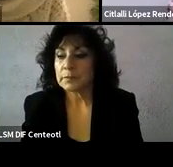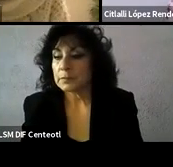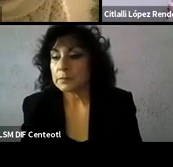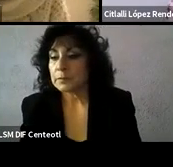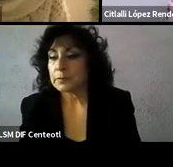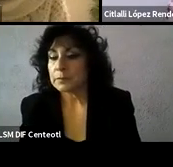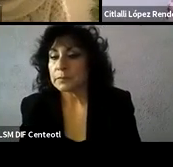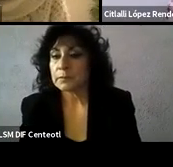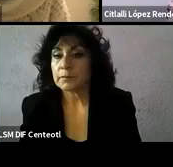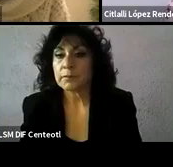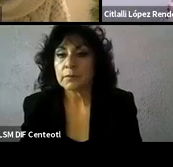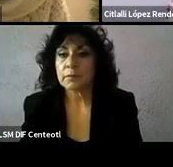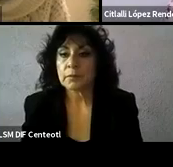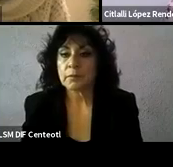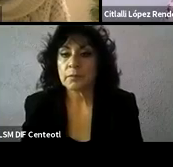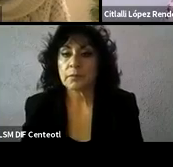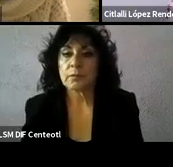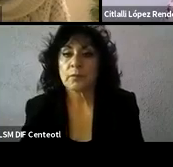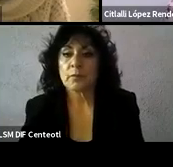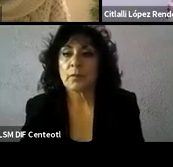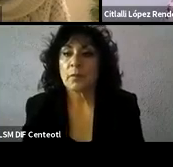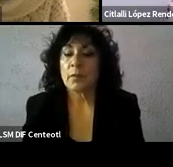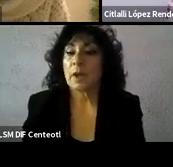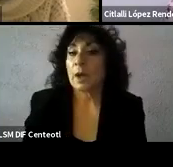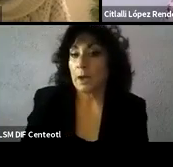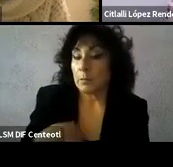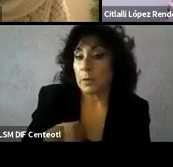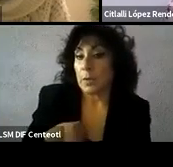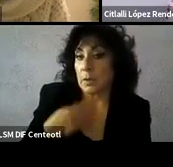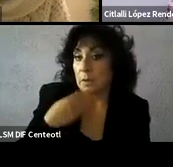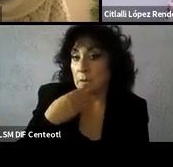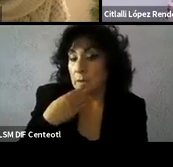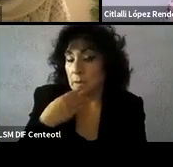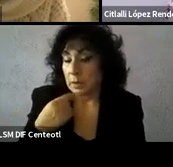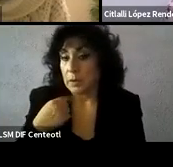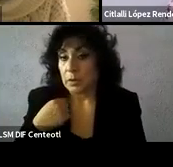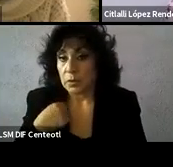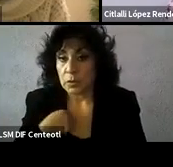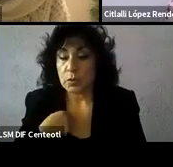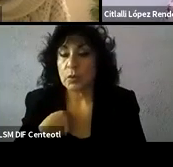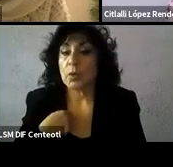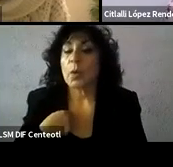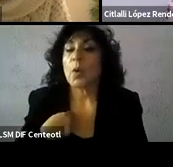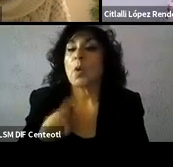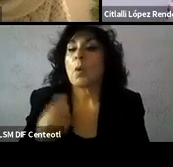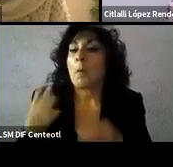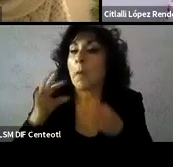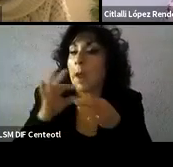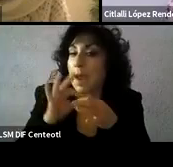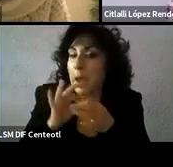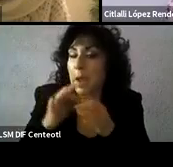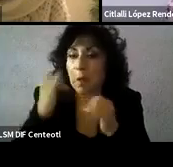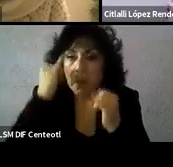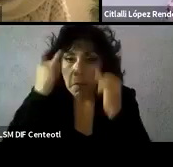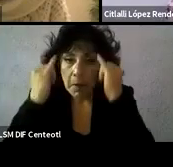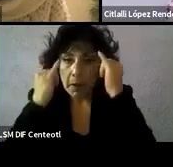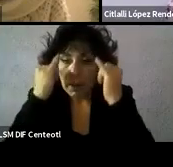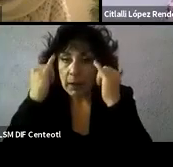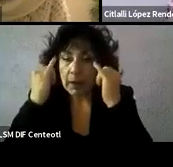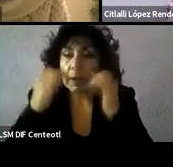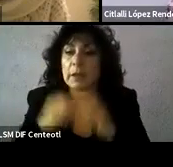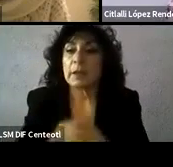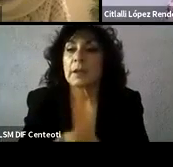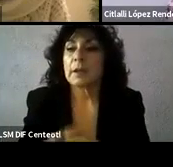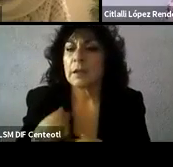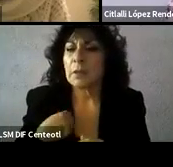Y bueno, yo sumando a lo que mencionan y ponen sobre la mesa Malú y Citlali, pues sí,